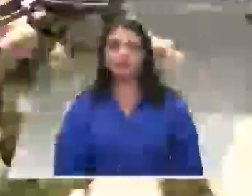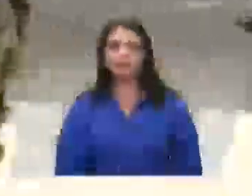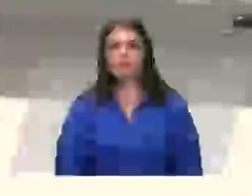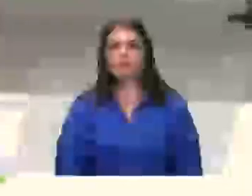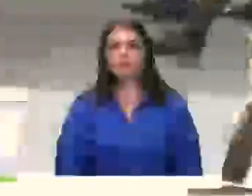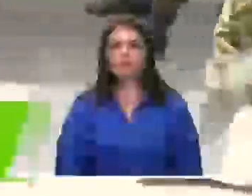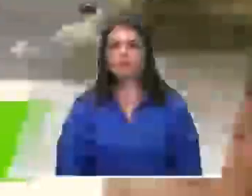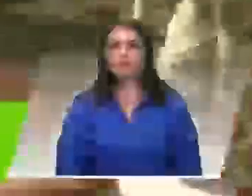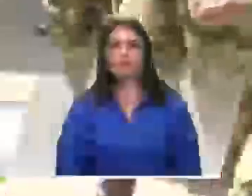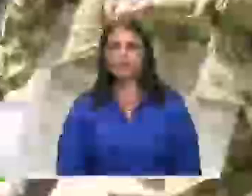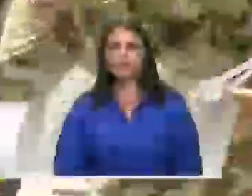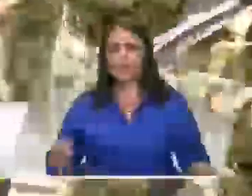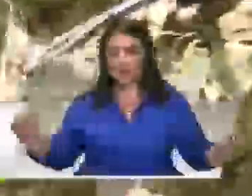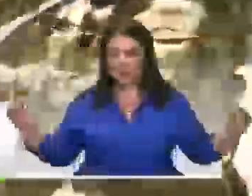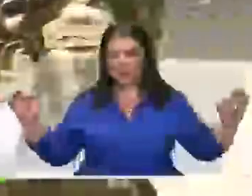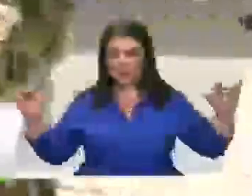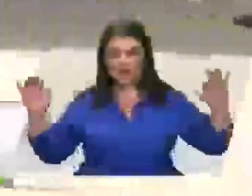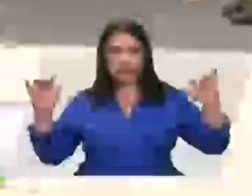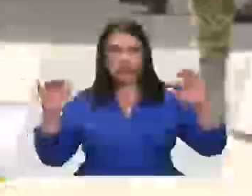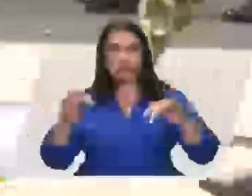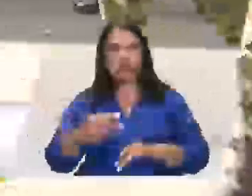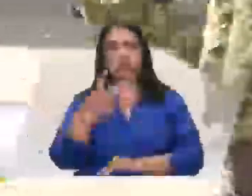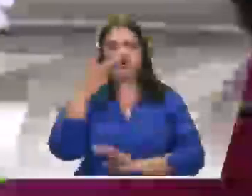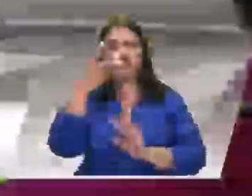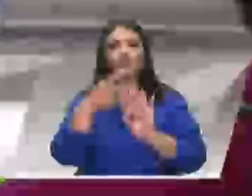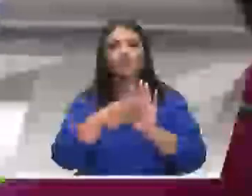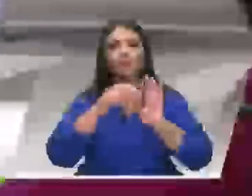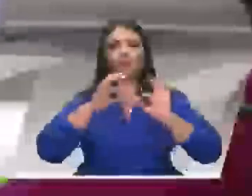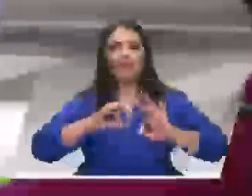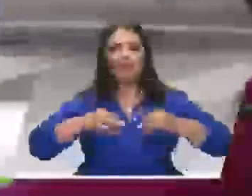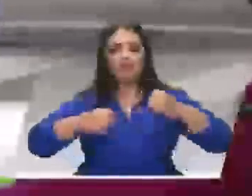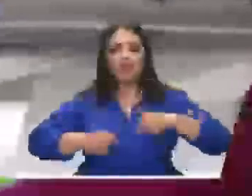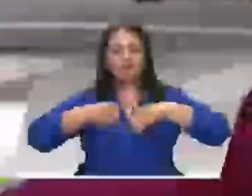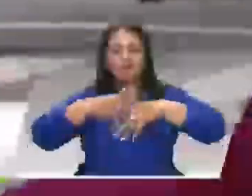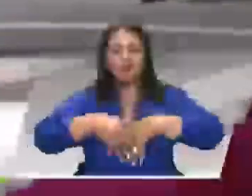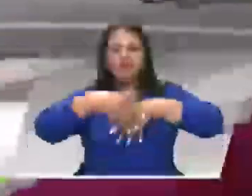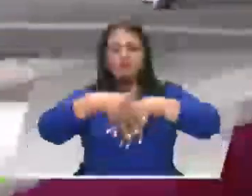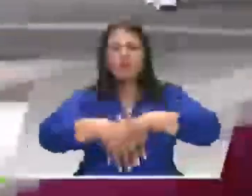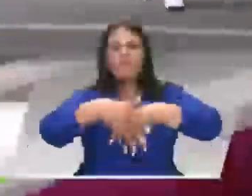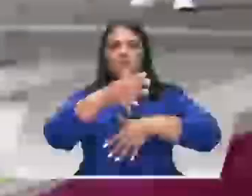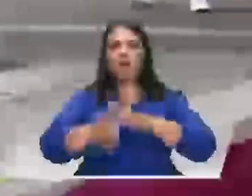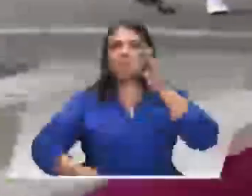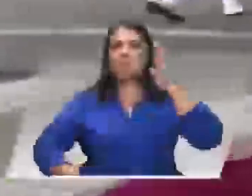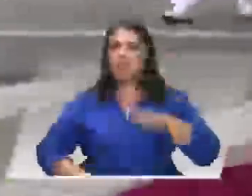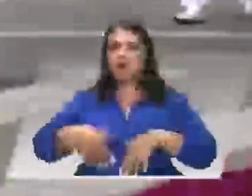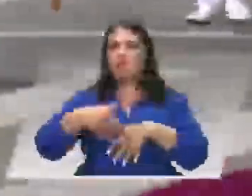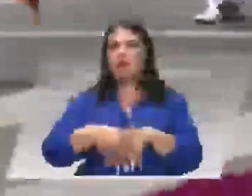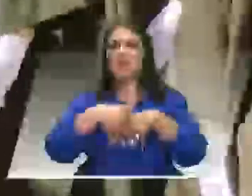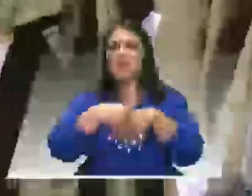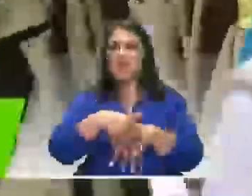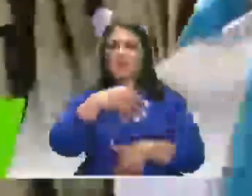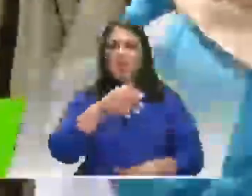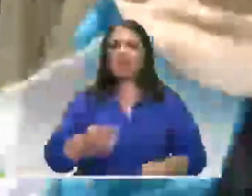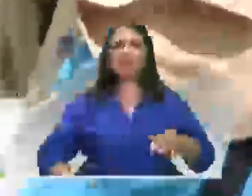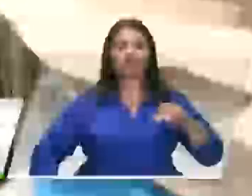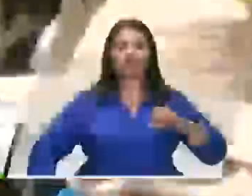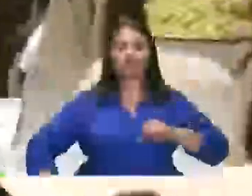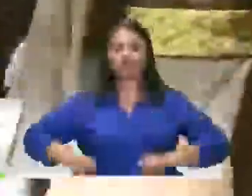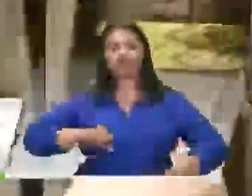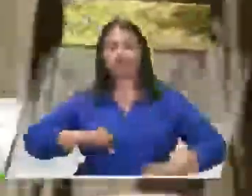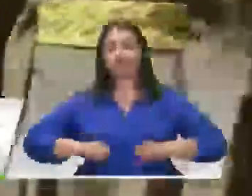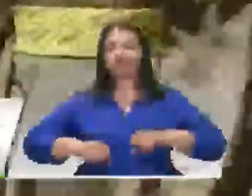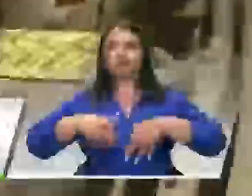Más de 2.000 uniformados de la Fuerza Pública desfilaron este 20 de julio en Medellín en homenaje a los 213